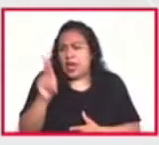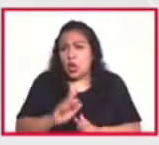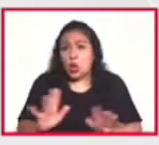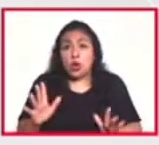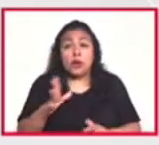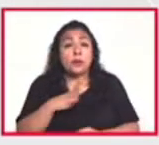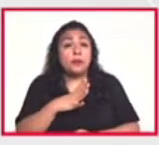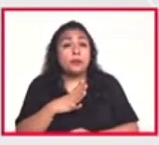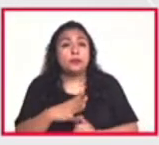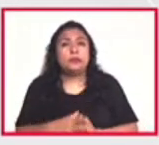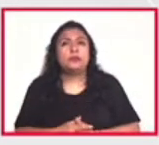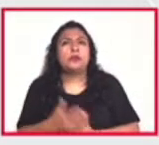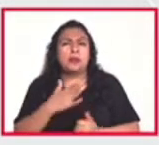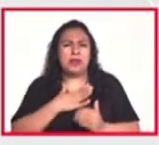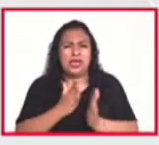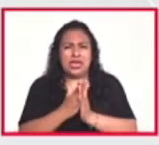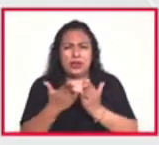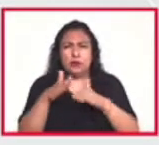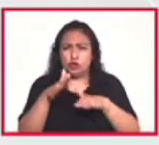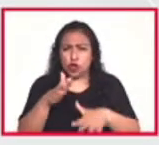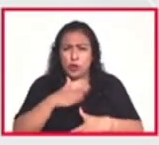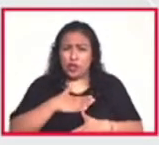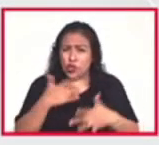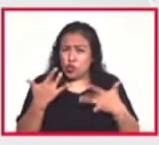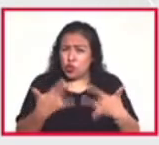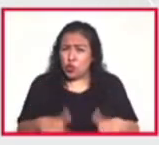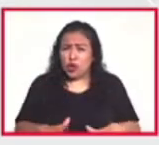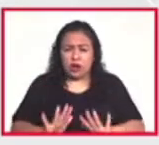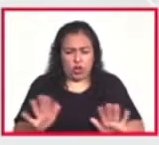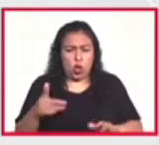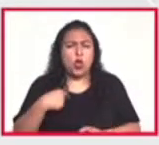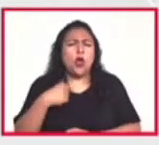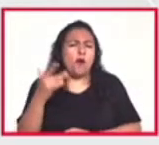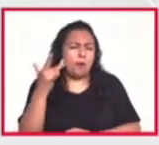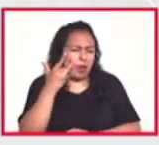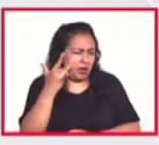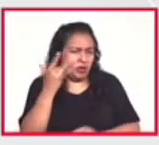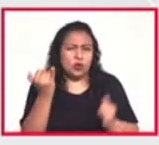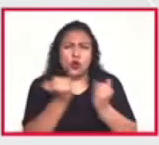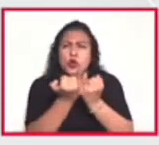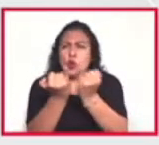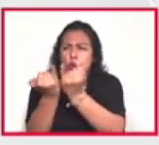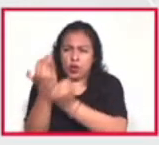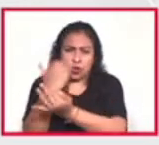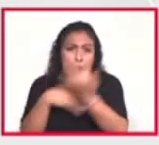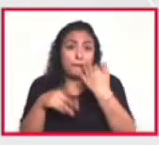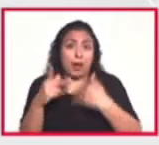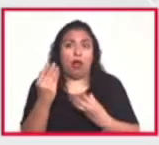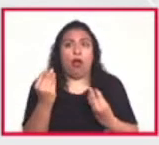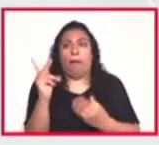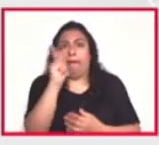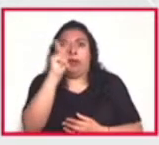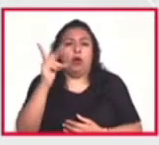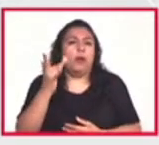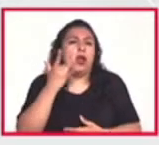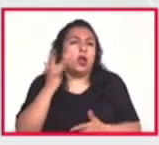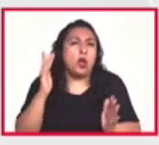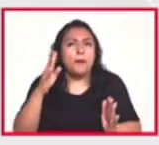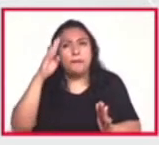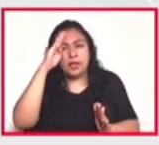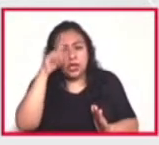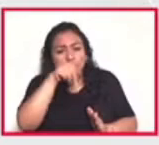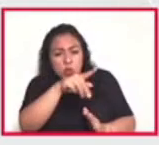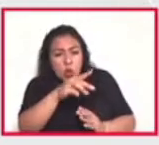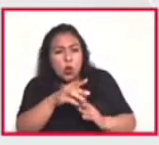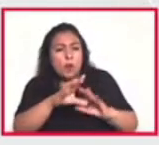trata de mi dolor. Yo sí, soy vanidoso como todo el mundo, pero no tanto piense que el universo está pendiente de si